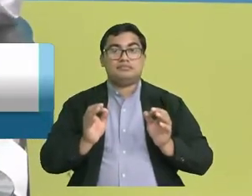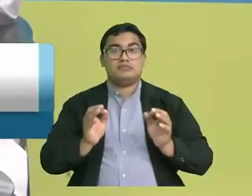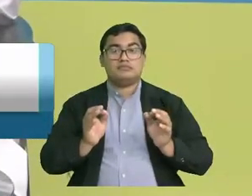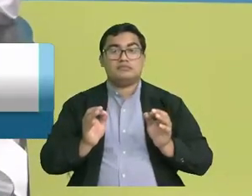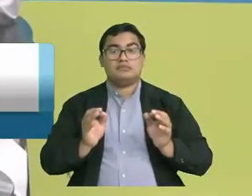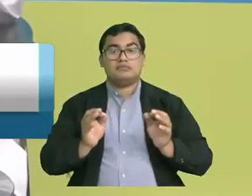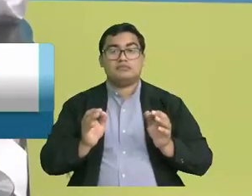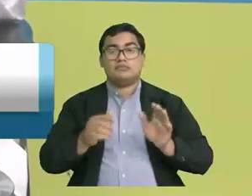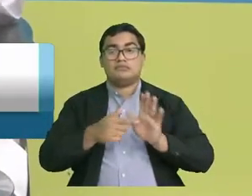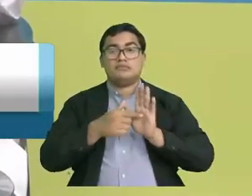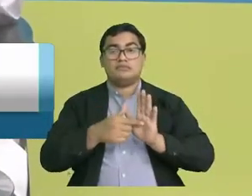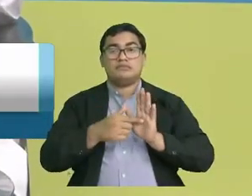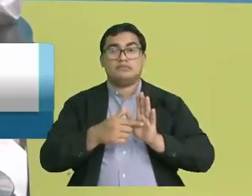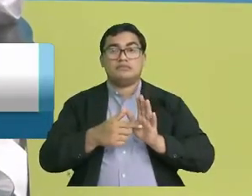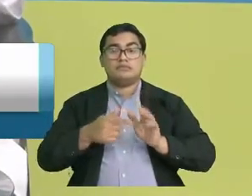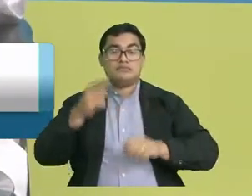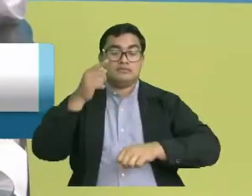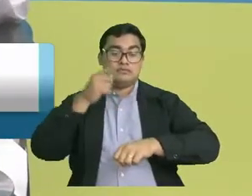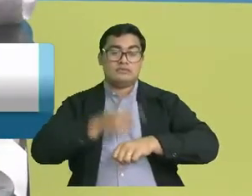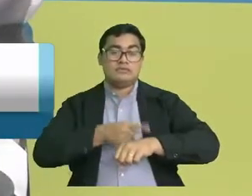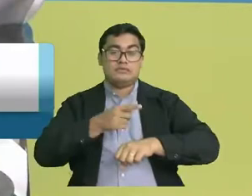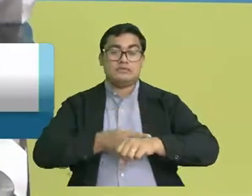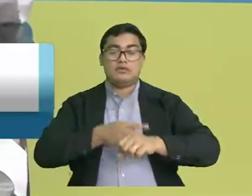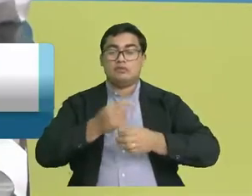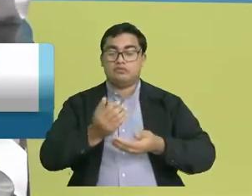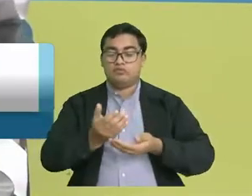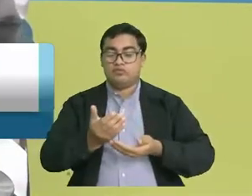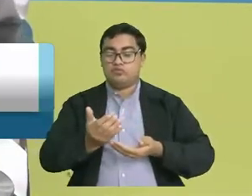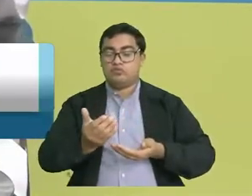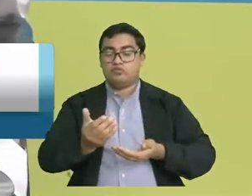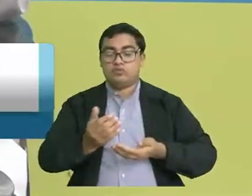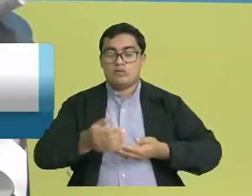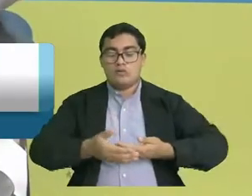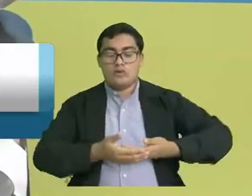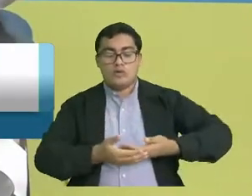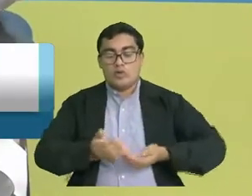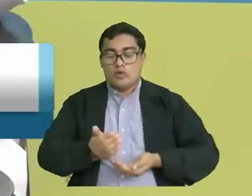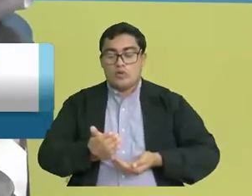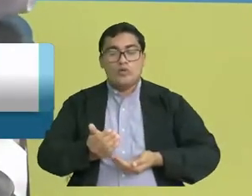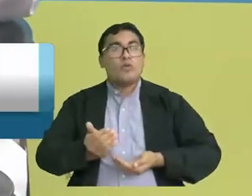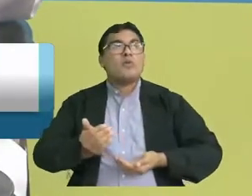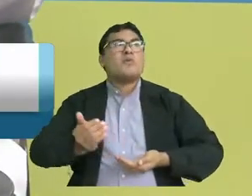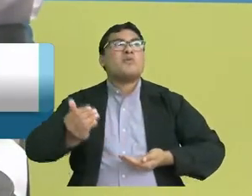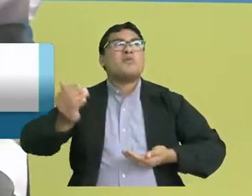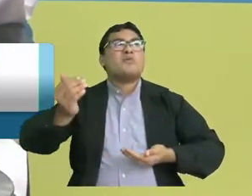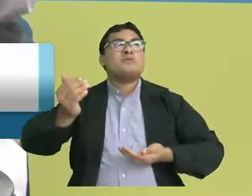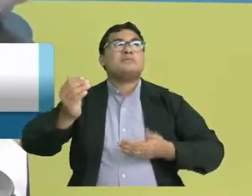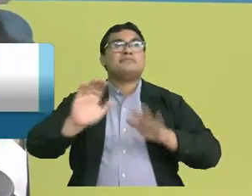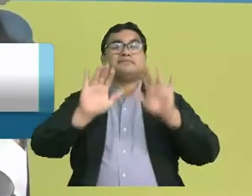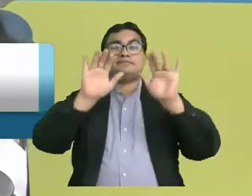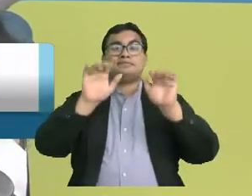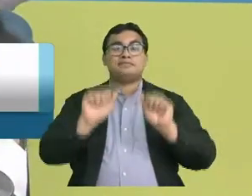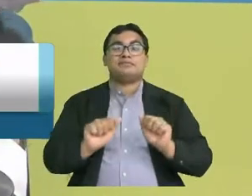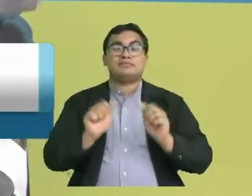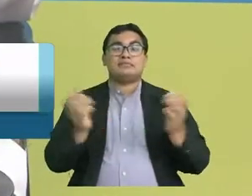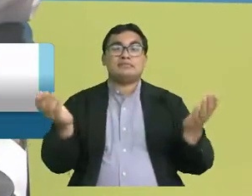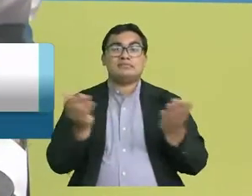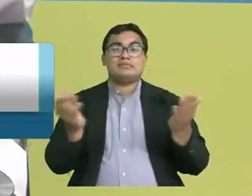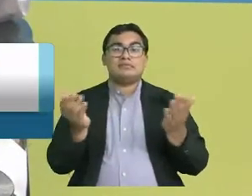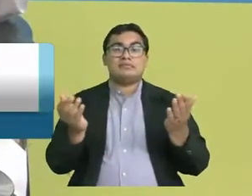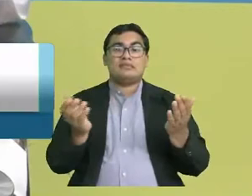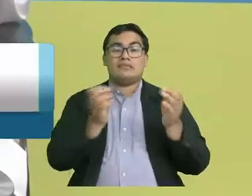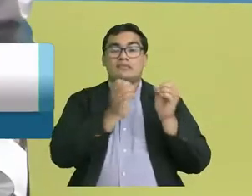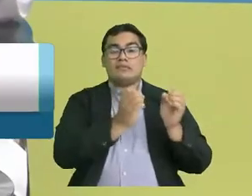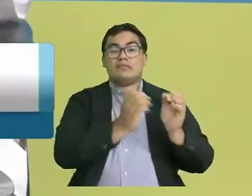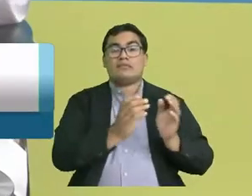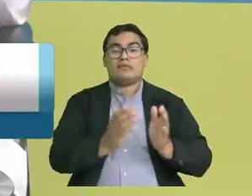porque es en tiempo que se van formando, sino porque ya está establecido un orden